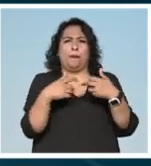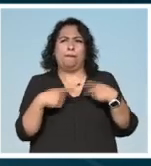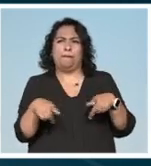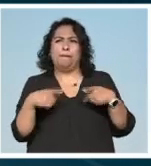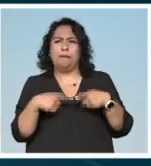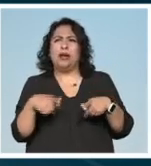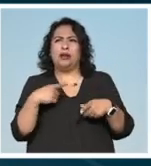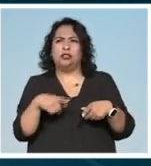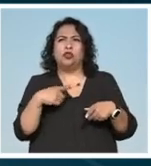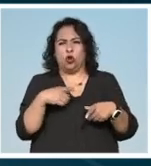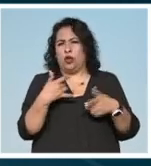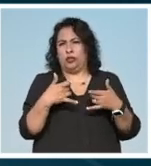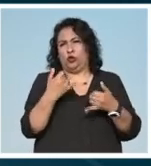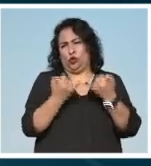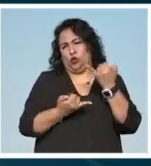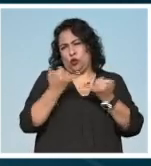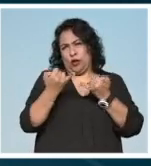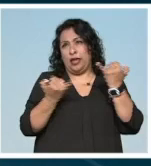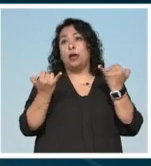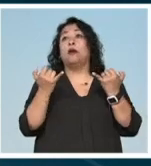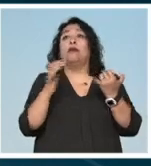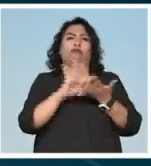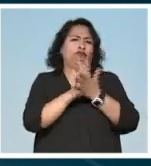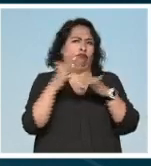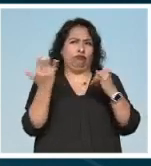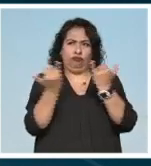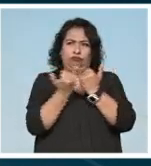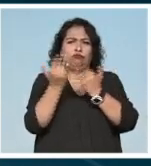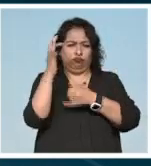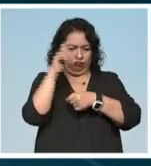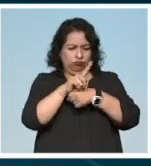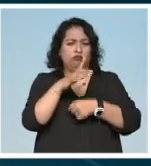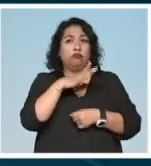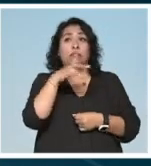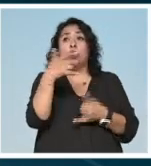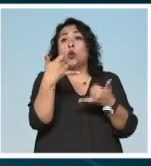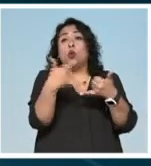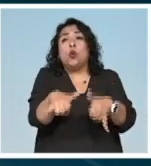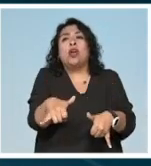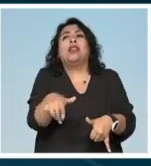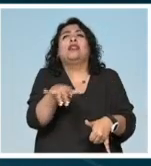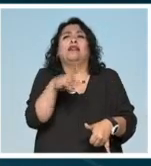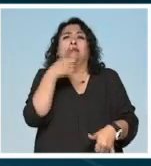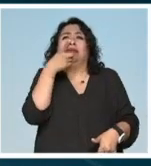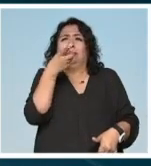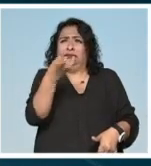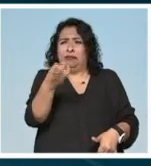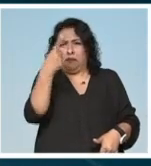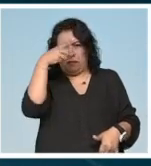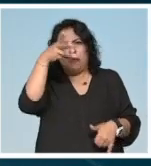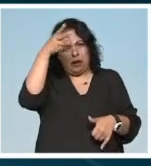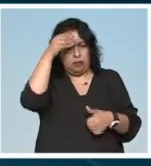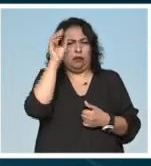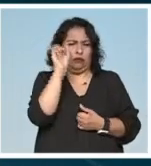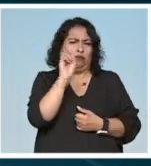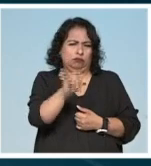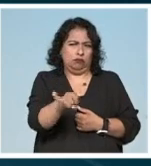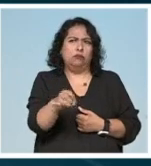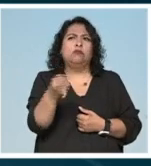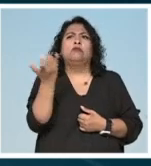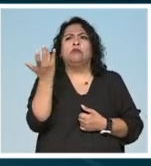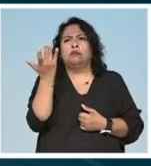las cuales vamos a jugar. Y en términos culturales esta transformación también se está dando. El juguete a final de cuentas sí se puede decir que es un elemento para aprender,